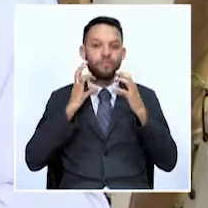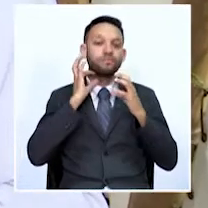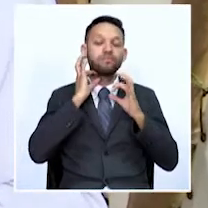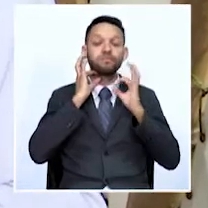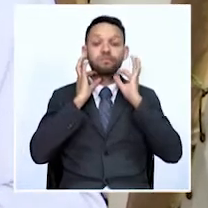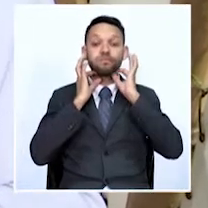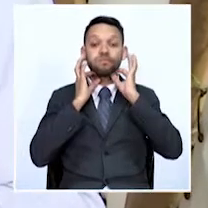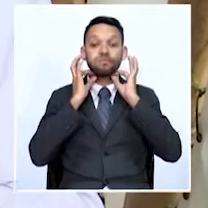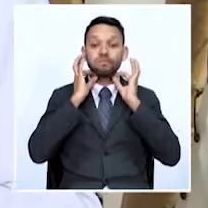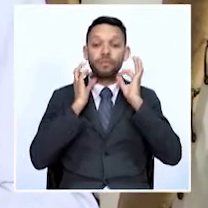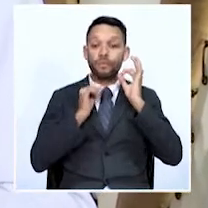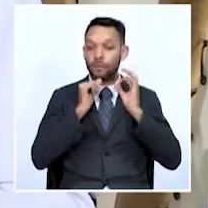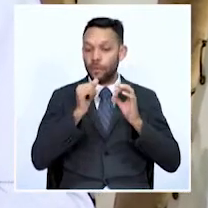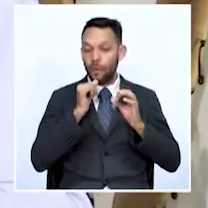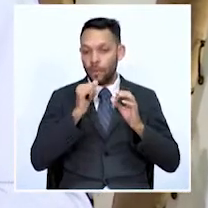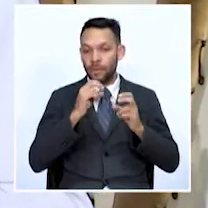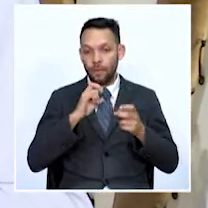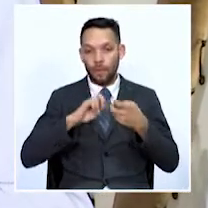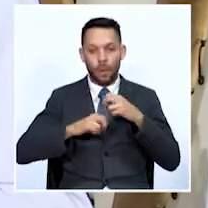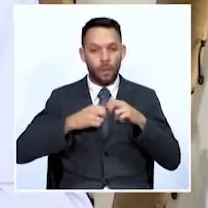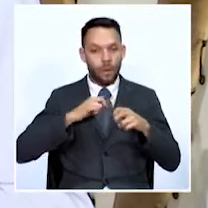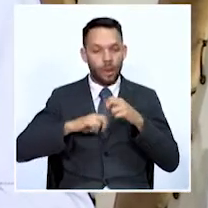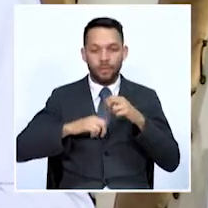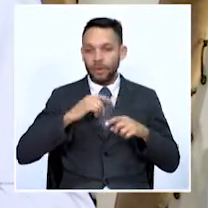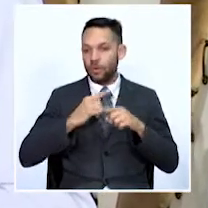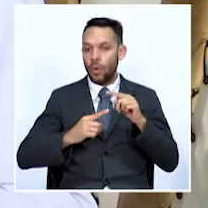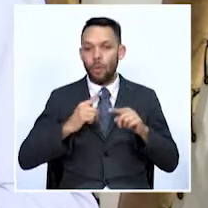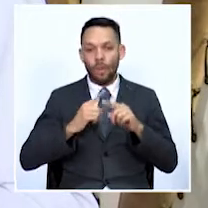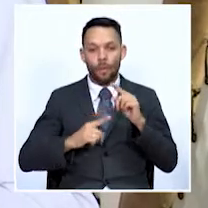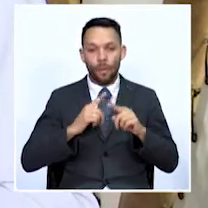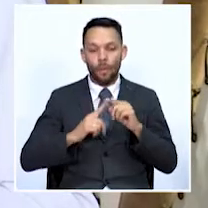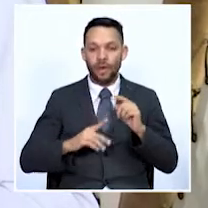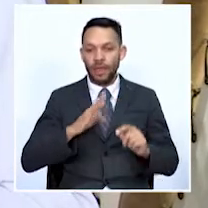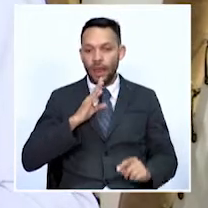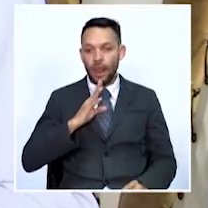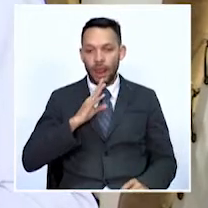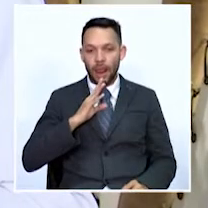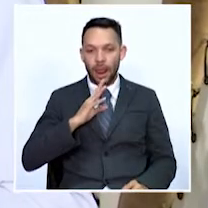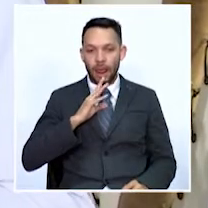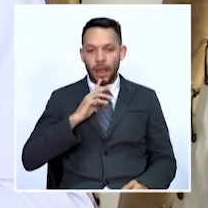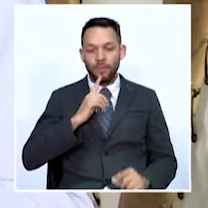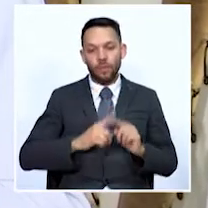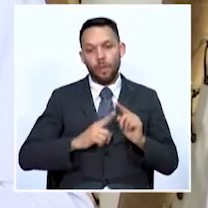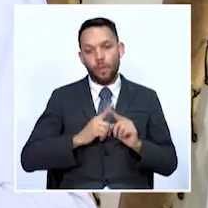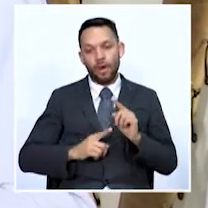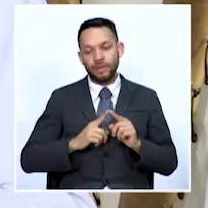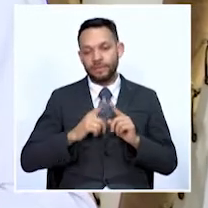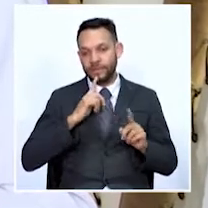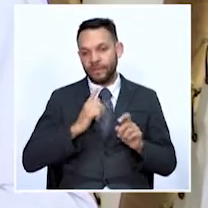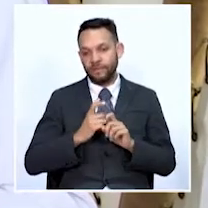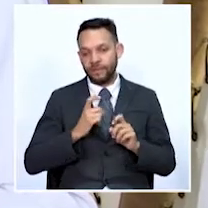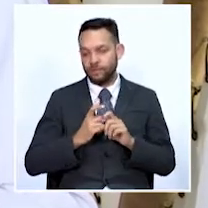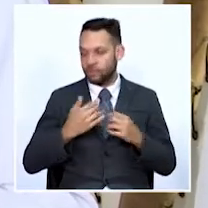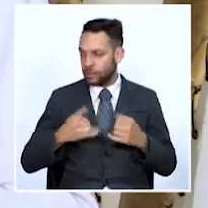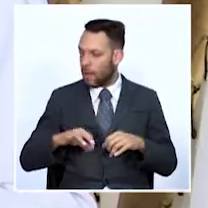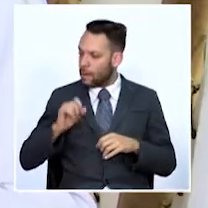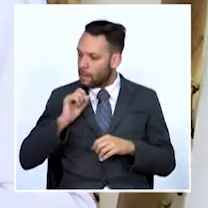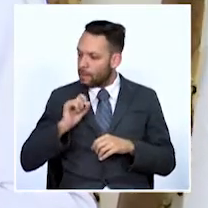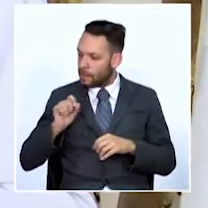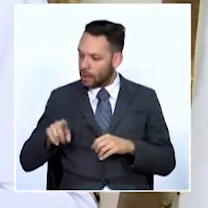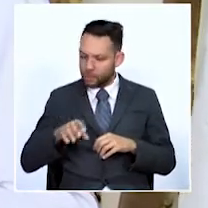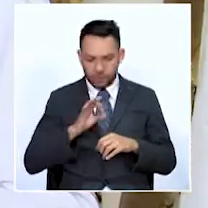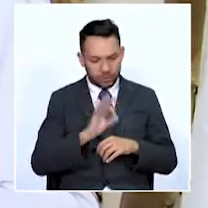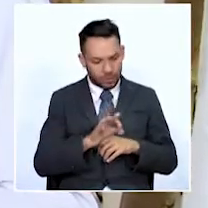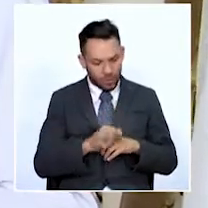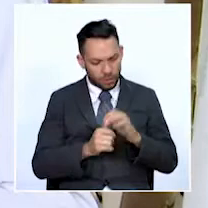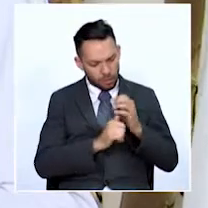ganglios y no podía ni hablar, pero ya últimamente no, es muy poco lo que me da, Y has dado el cuerpo bien toda la vida. normal,